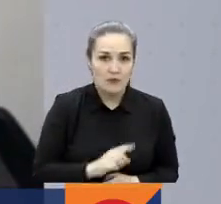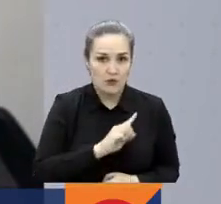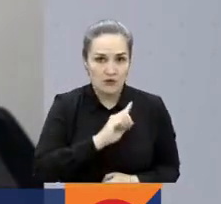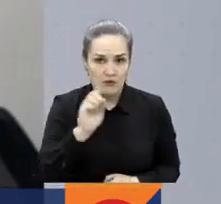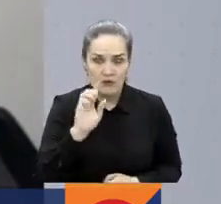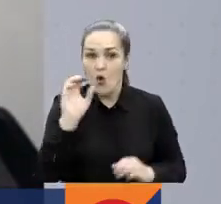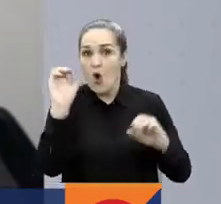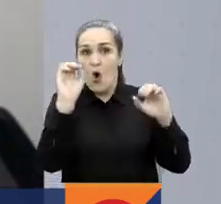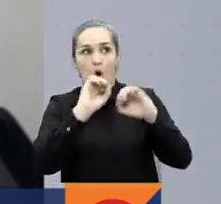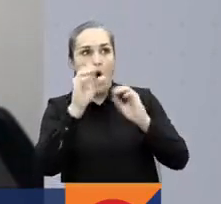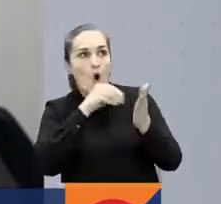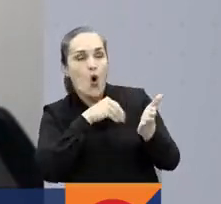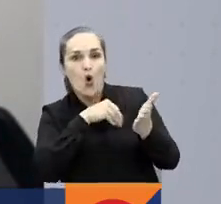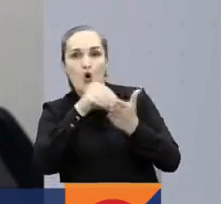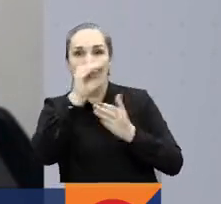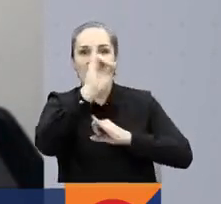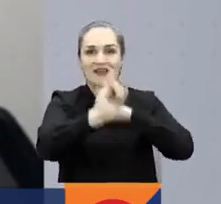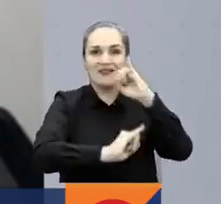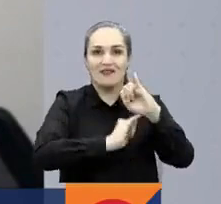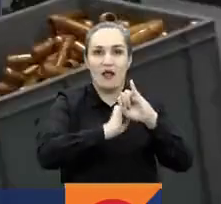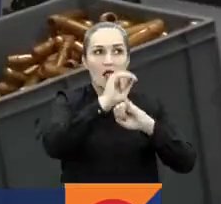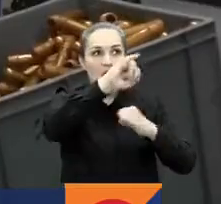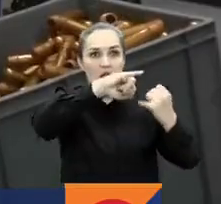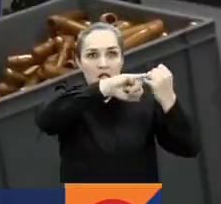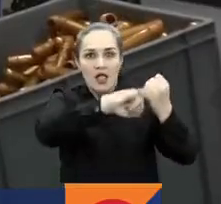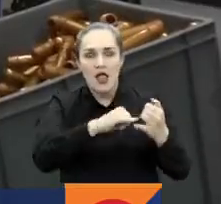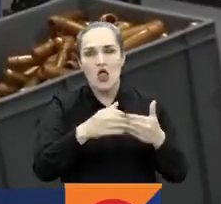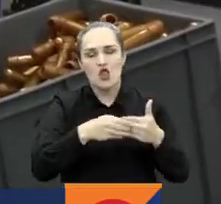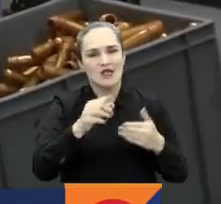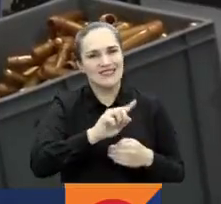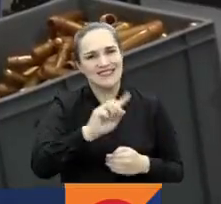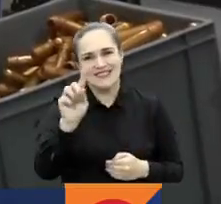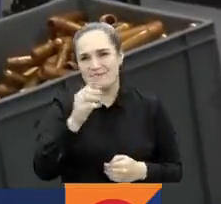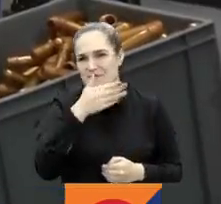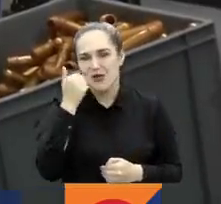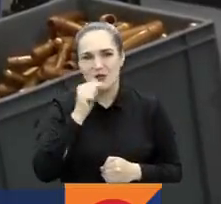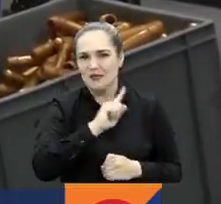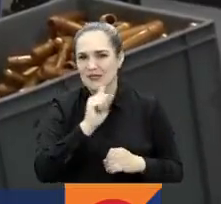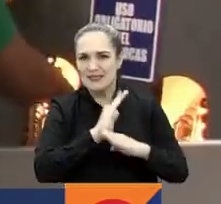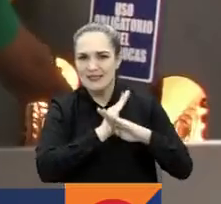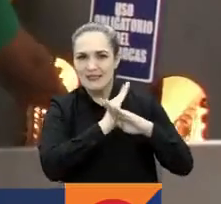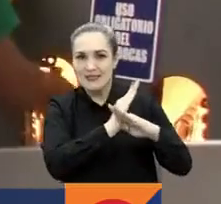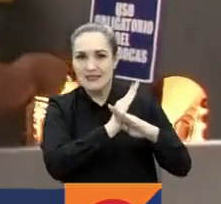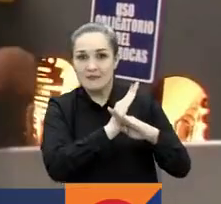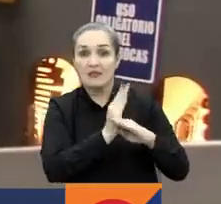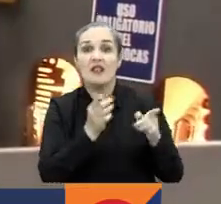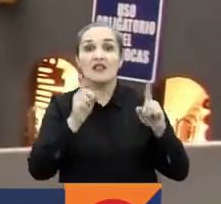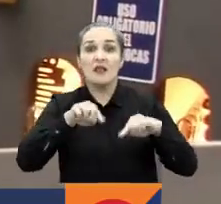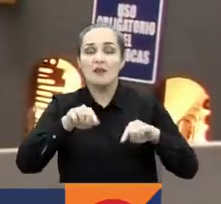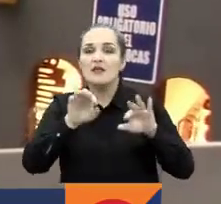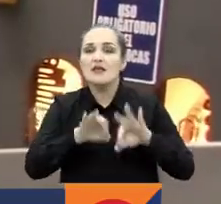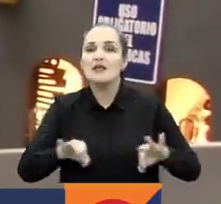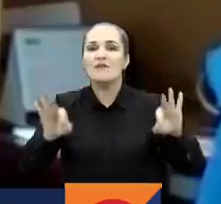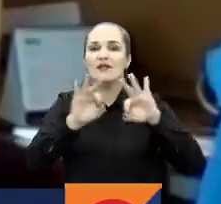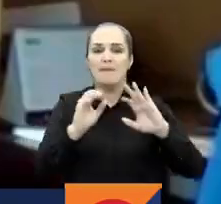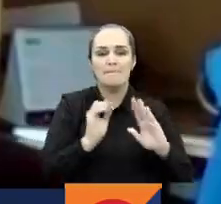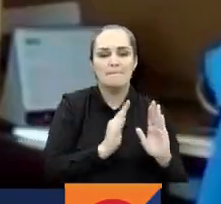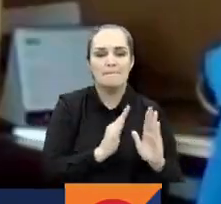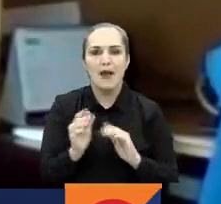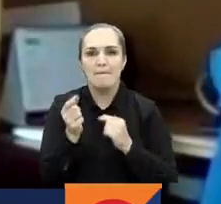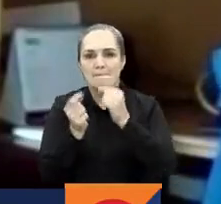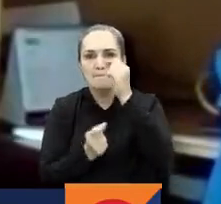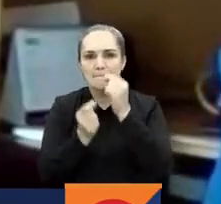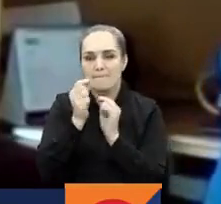comprar dólares en máximos, pues no es lo mejor. Para los empresarios, prever la volatilidad es clave a la hora de planear sus presupuestos.